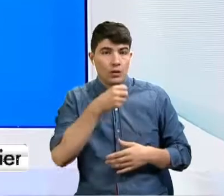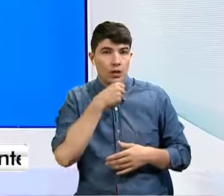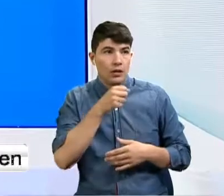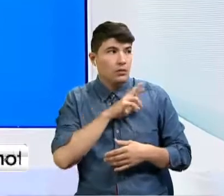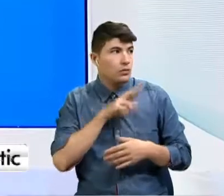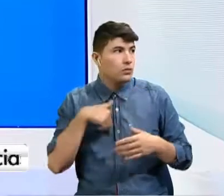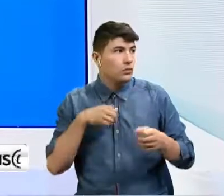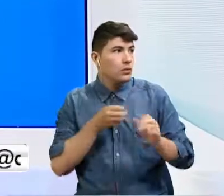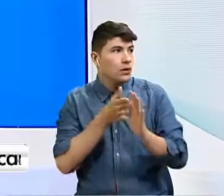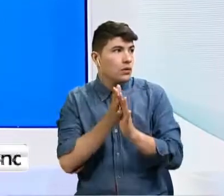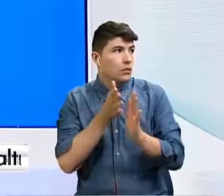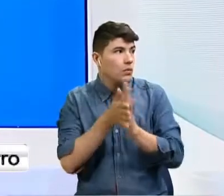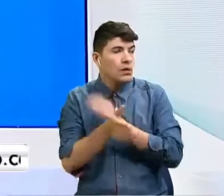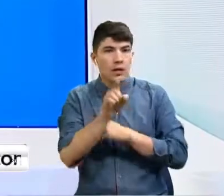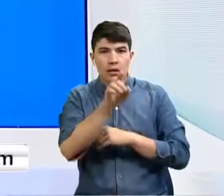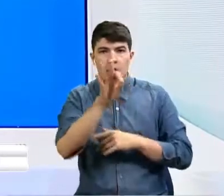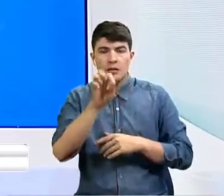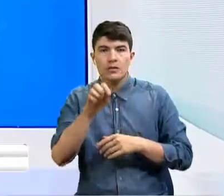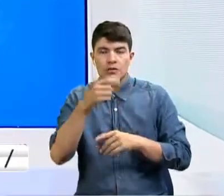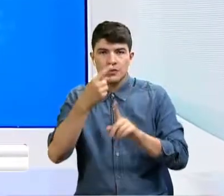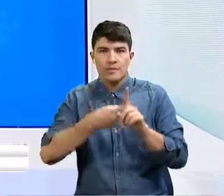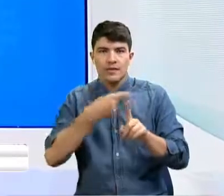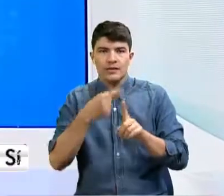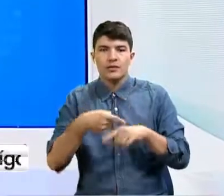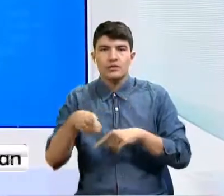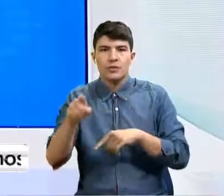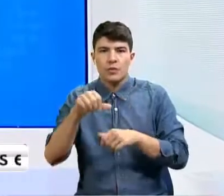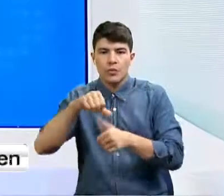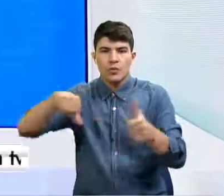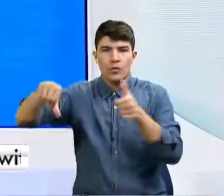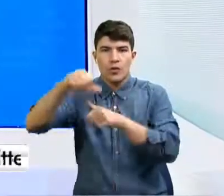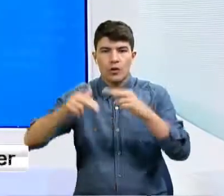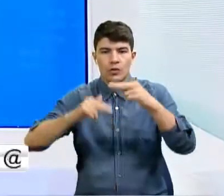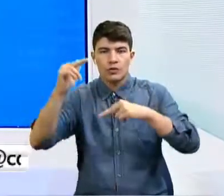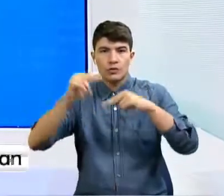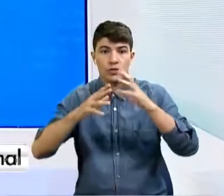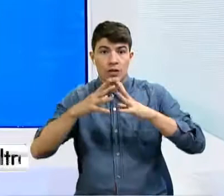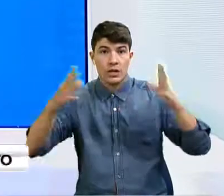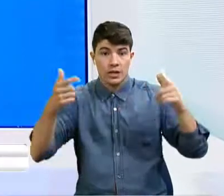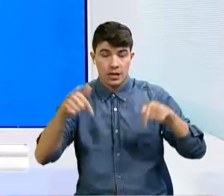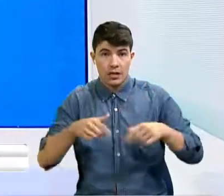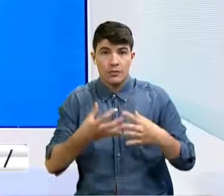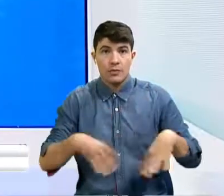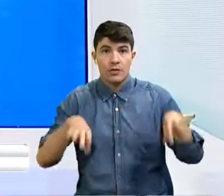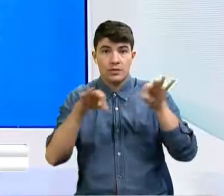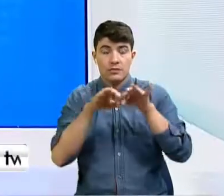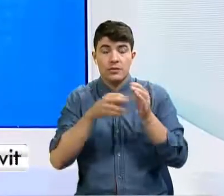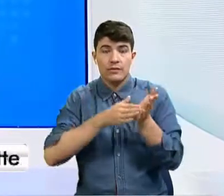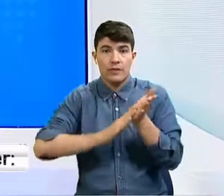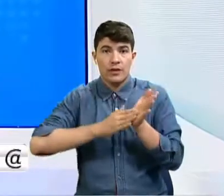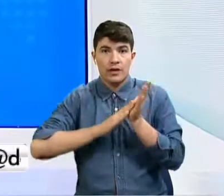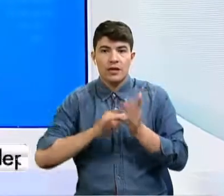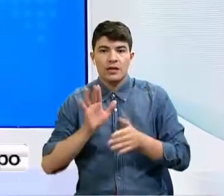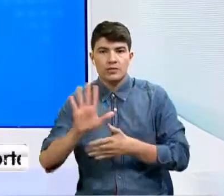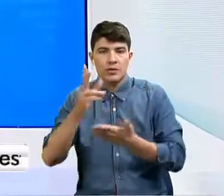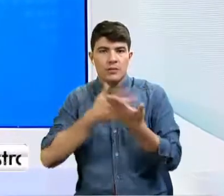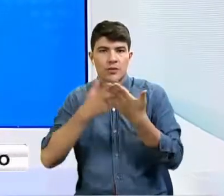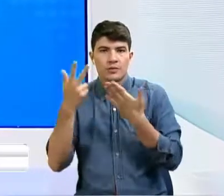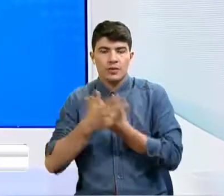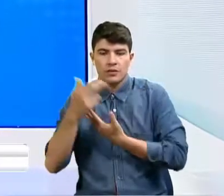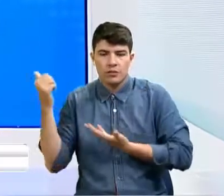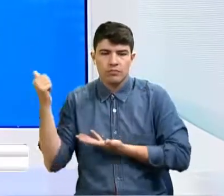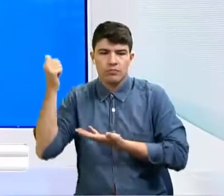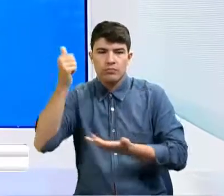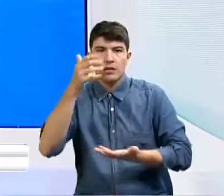en 18 meses será construido el intercambiador de fátima una de las megaobras más importantes del municipio de floridablanca este proyecto tendrá una inversión